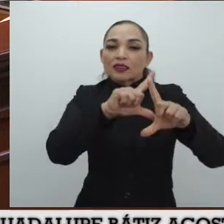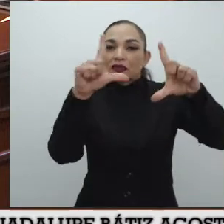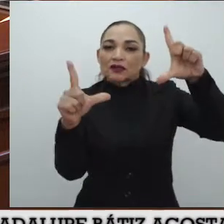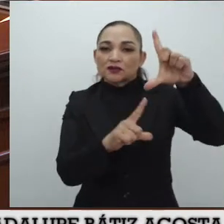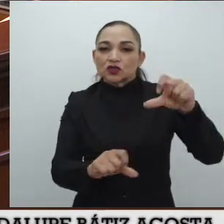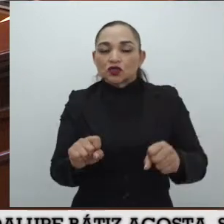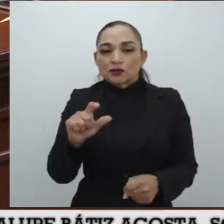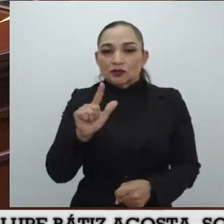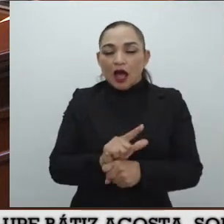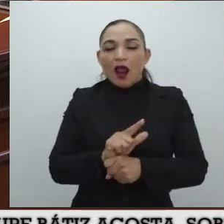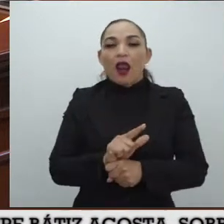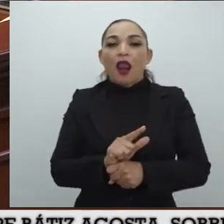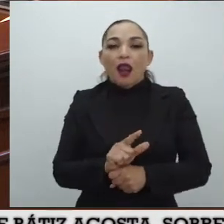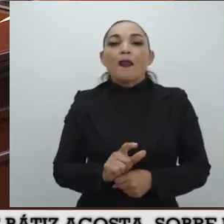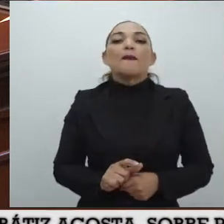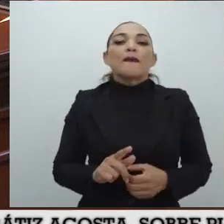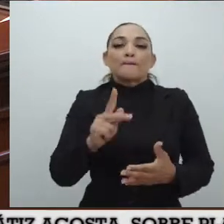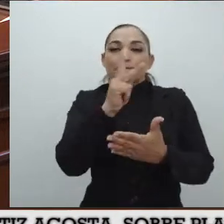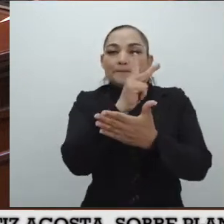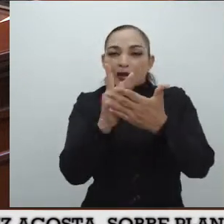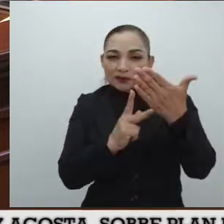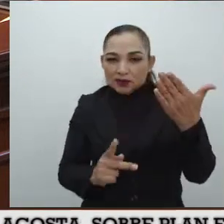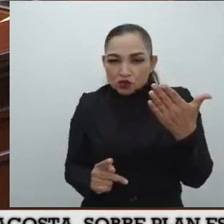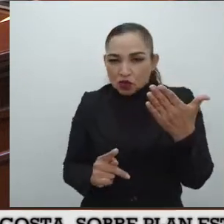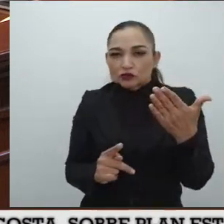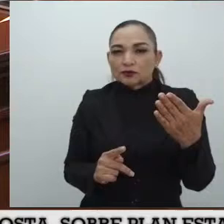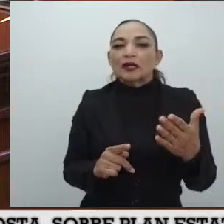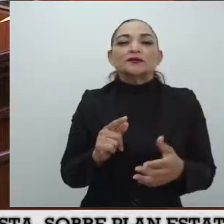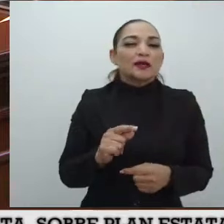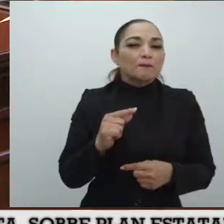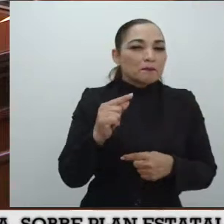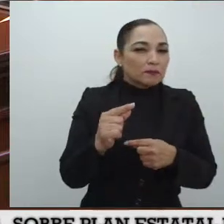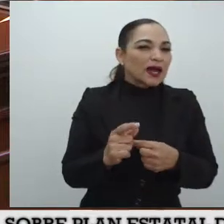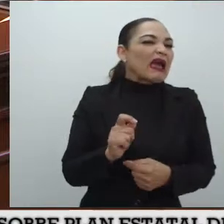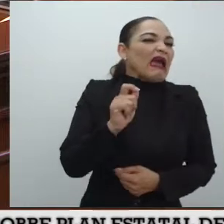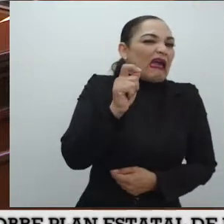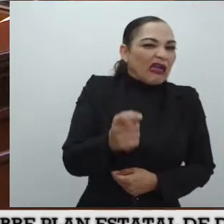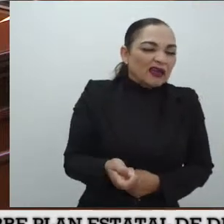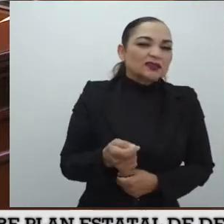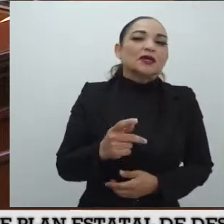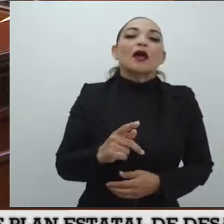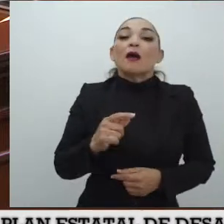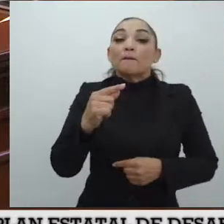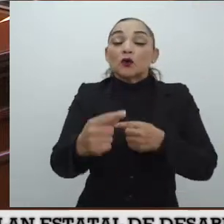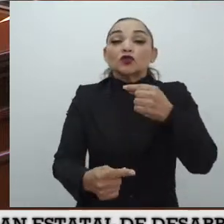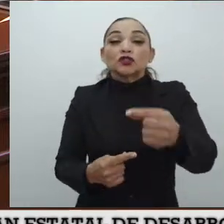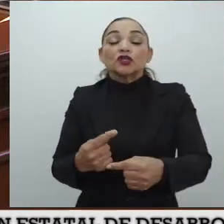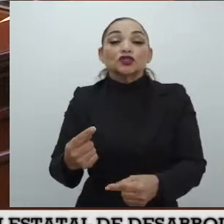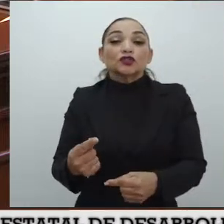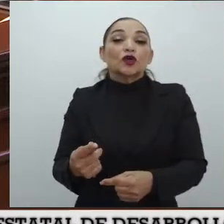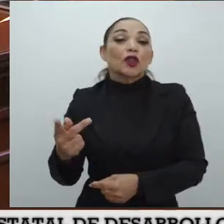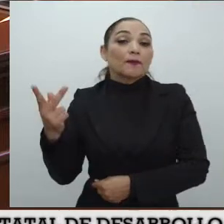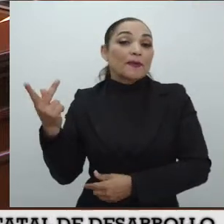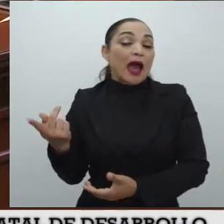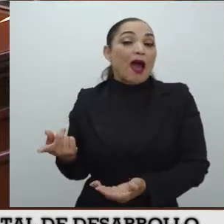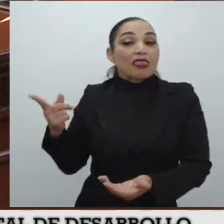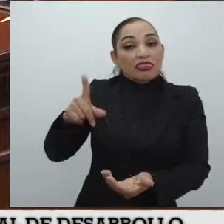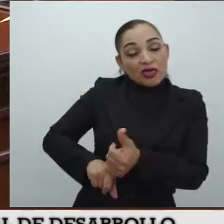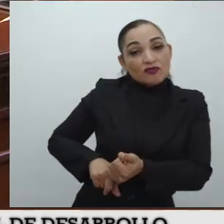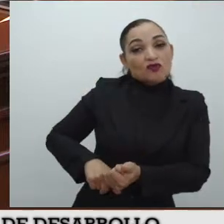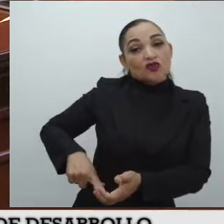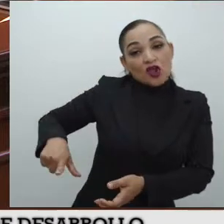Sabemos que la planeación es un proceso político democrático y participativo que tomó en cuenta